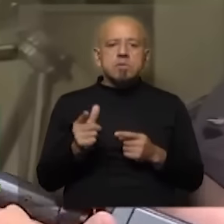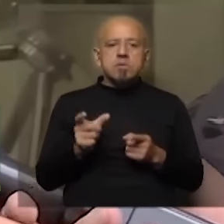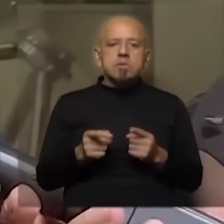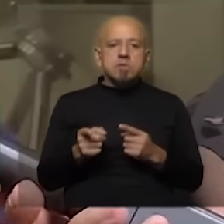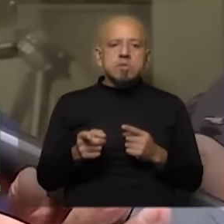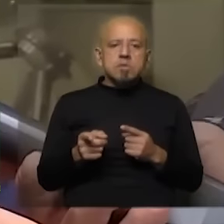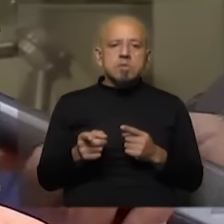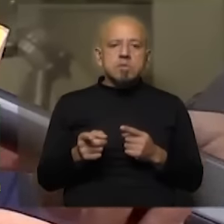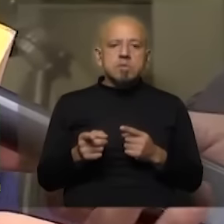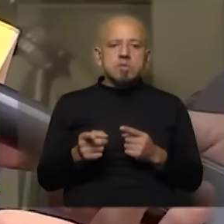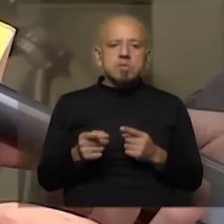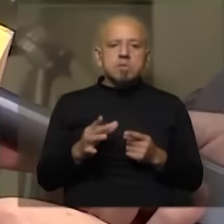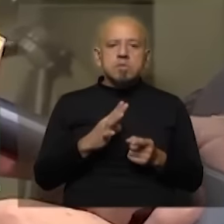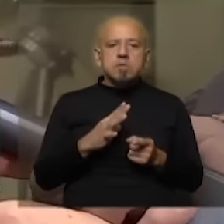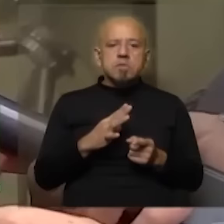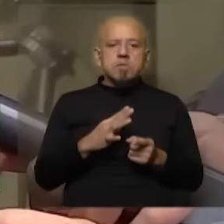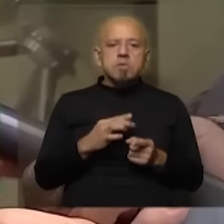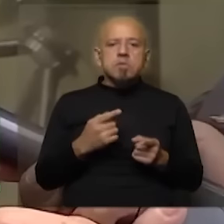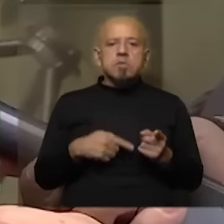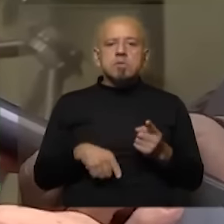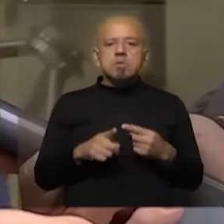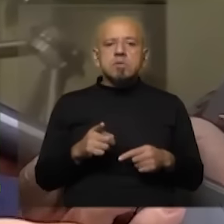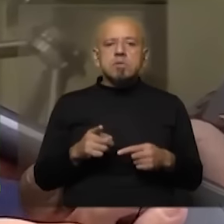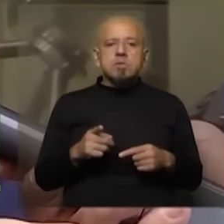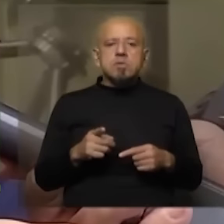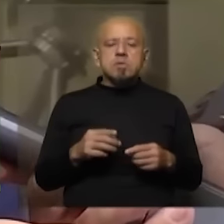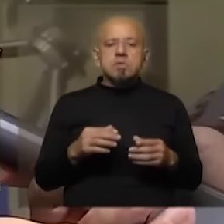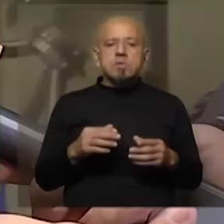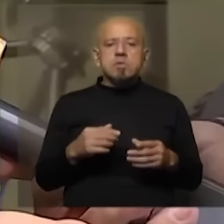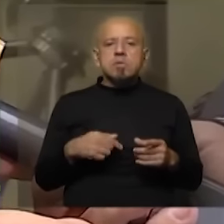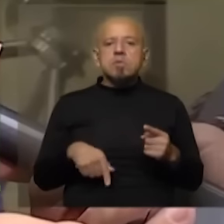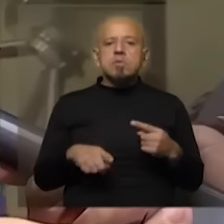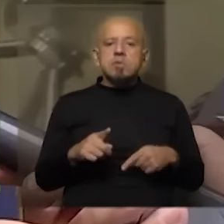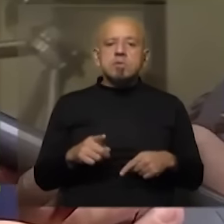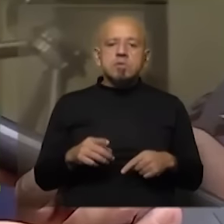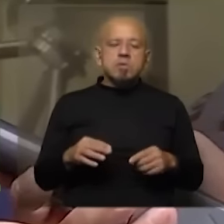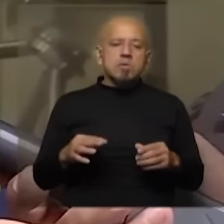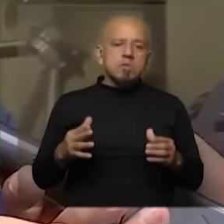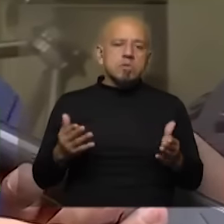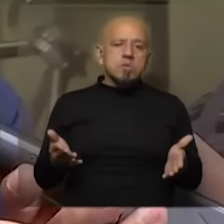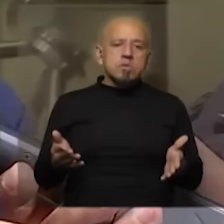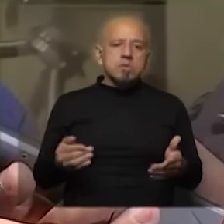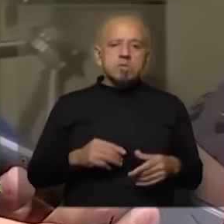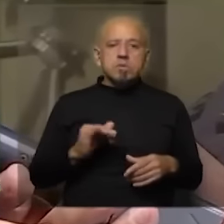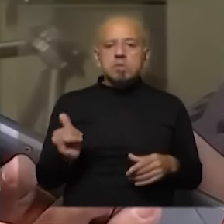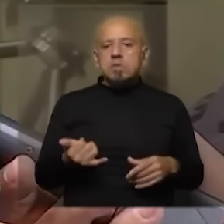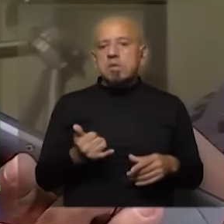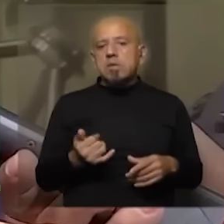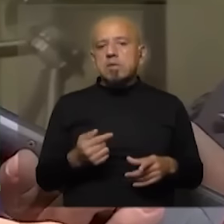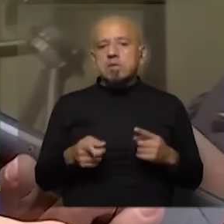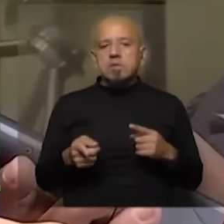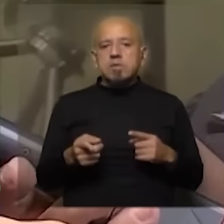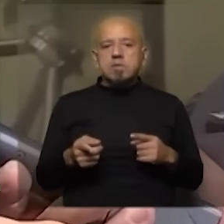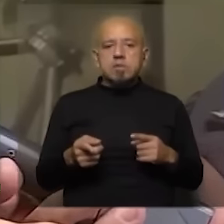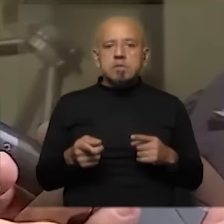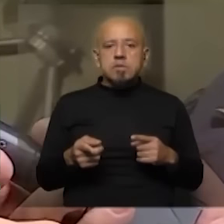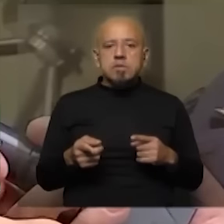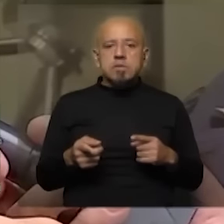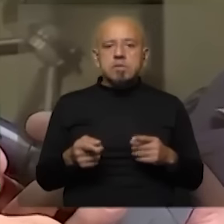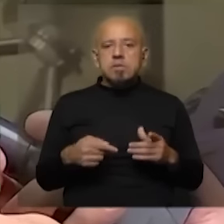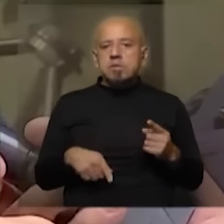además está dicho en condicional, pero bueno, la tipificación del delito implica que ya la promesa de